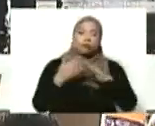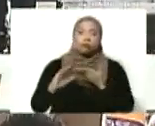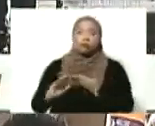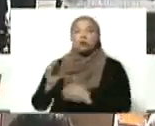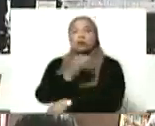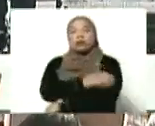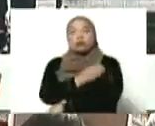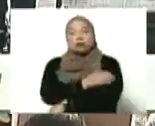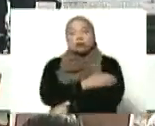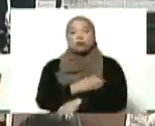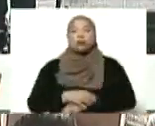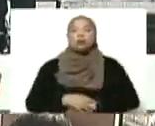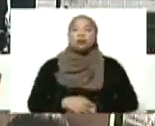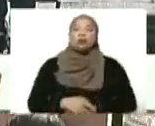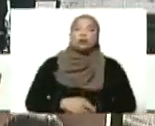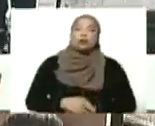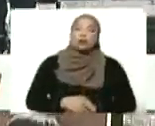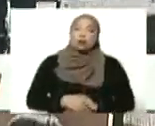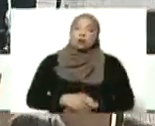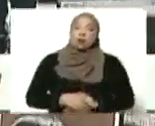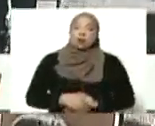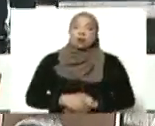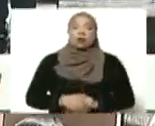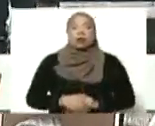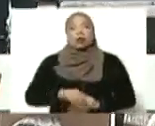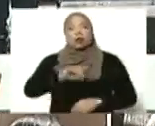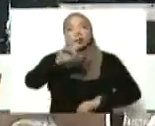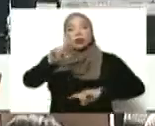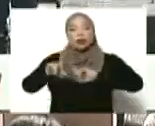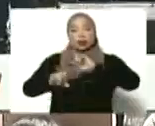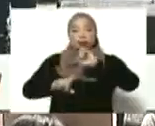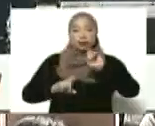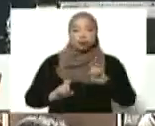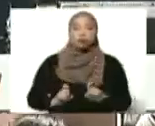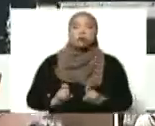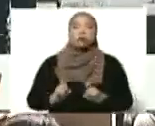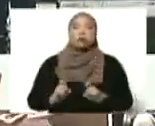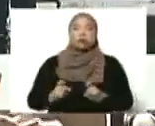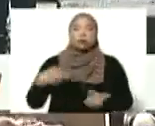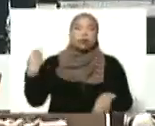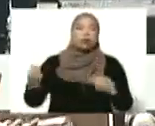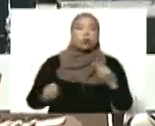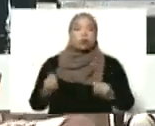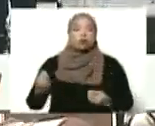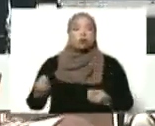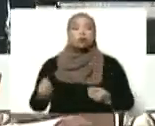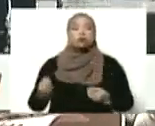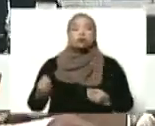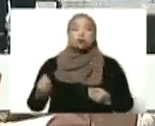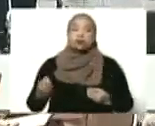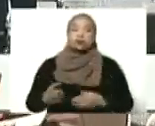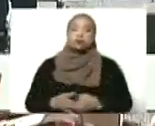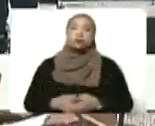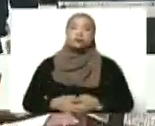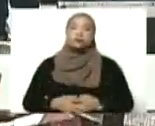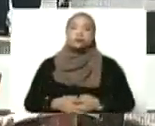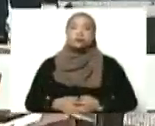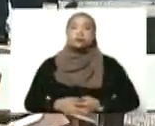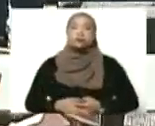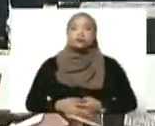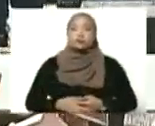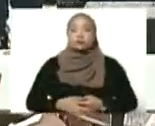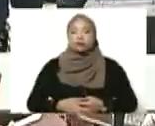opositor, y le pregunta, usted va y le toca la puerta, porque nosotros tenemos moral para tocarle la puerta, ¿ves? Y